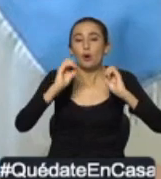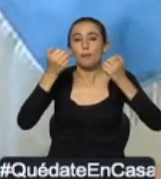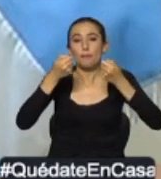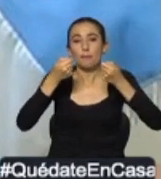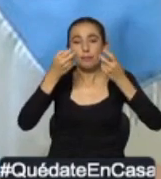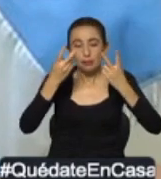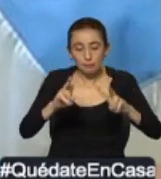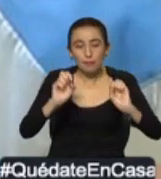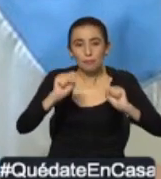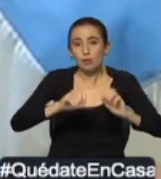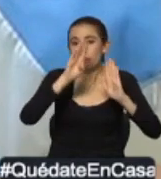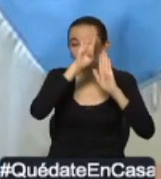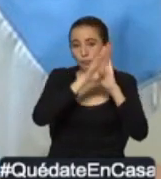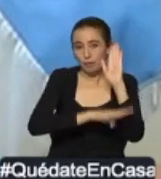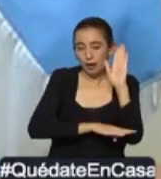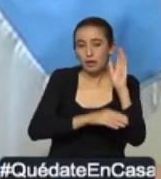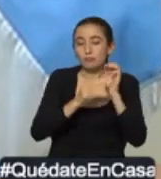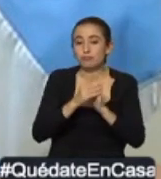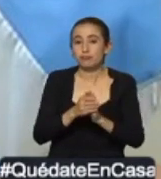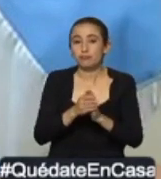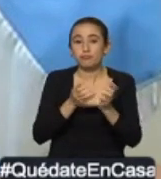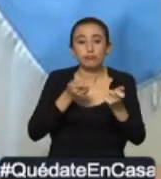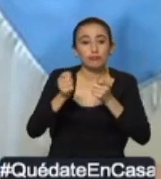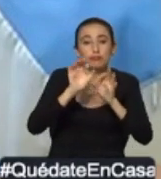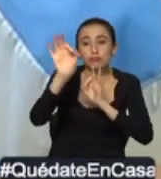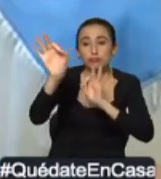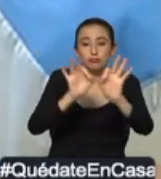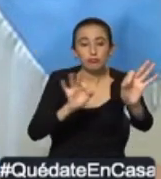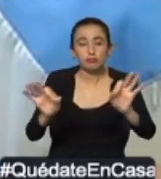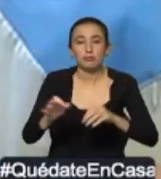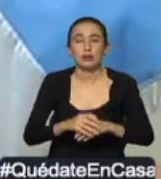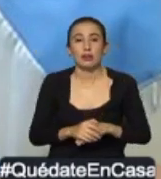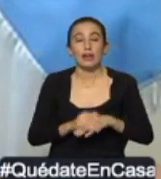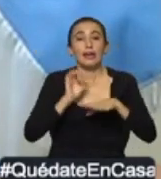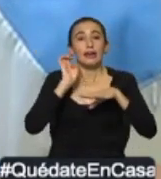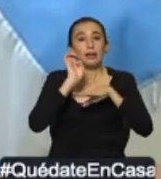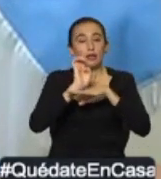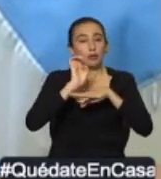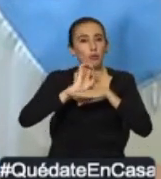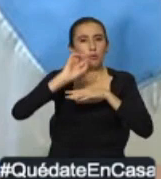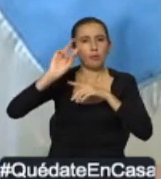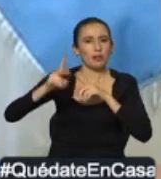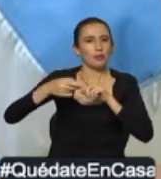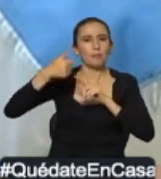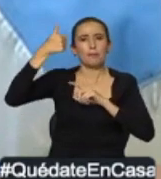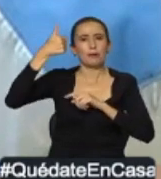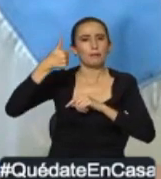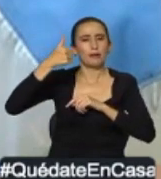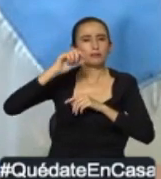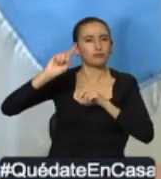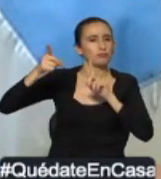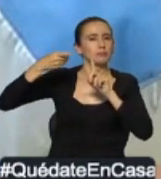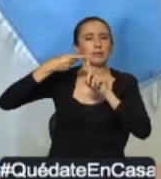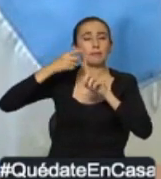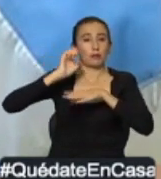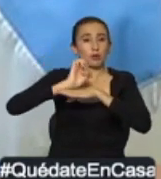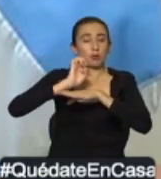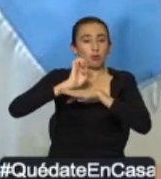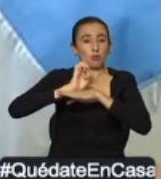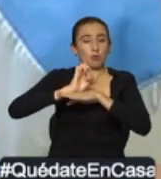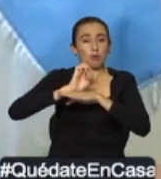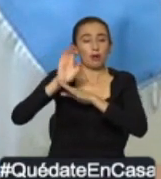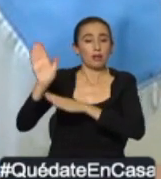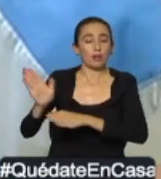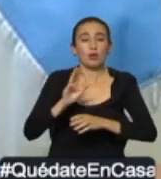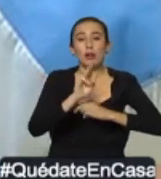y eficiente ecuador es uno de los primeros 25 países en el mundo el cuarto en la